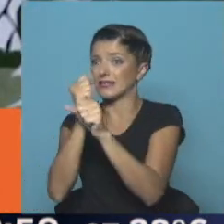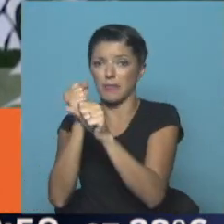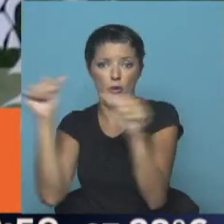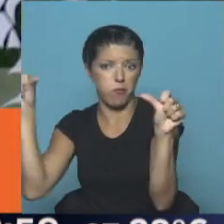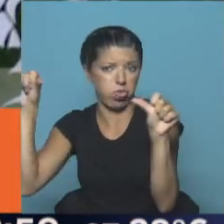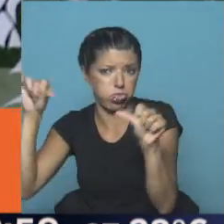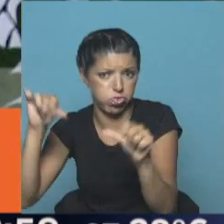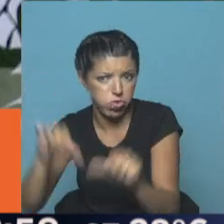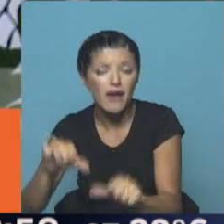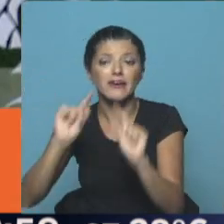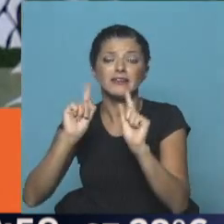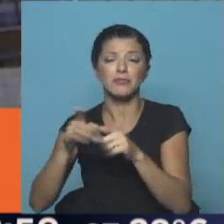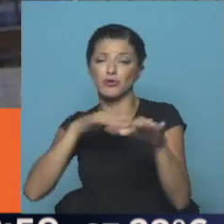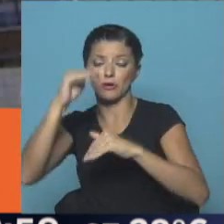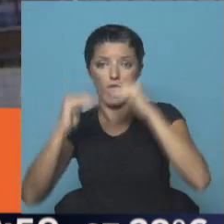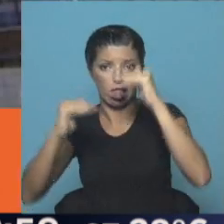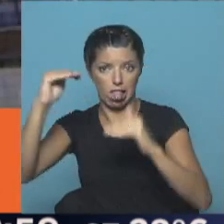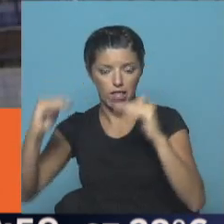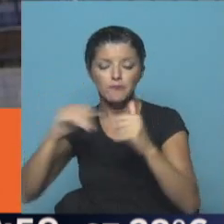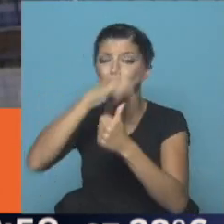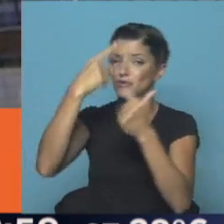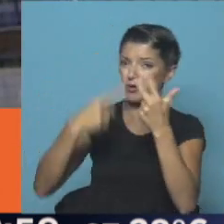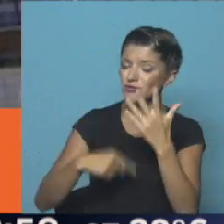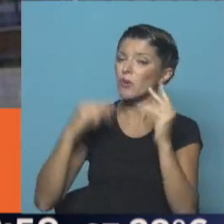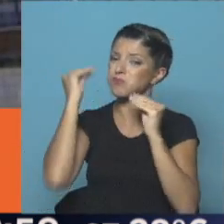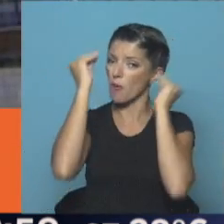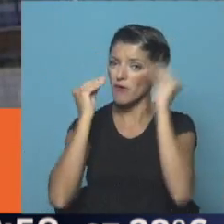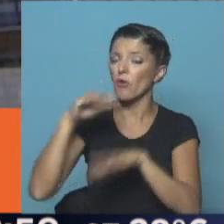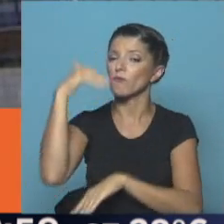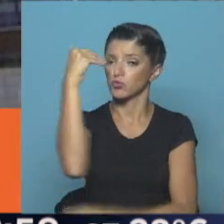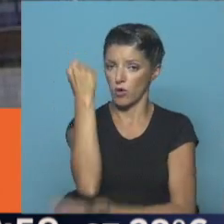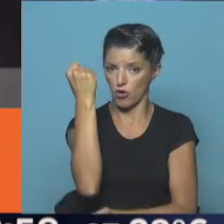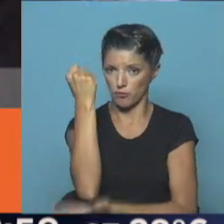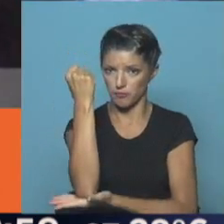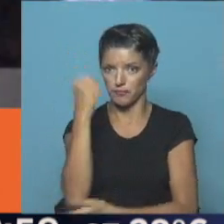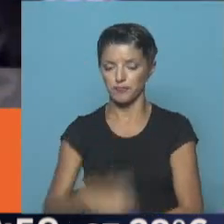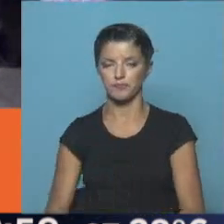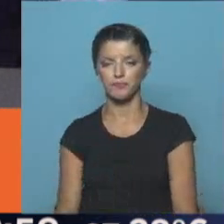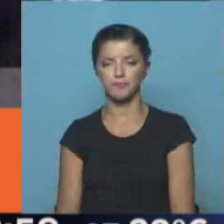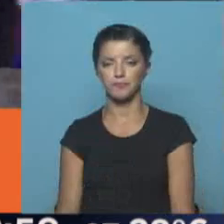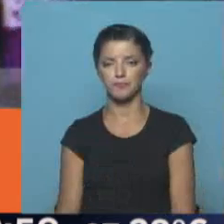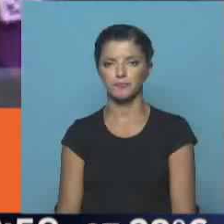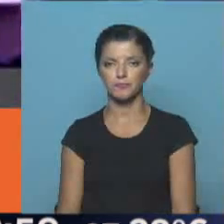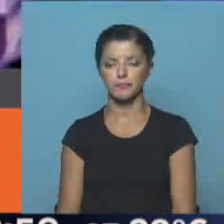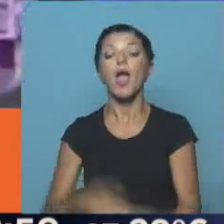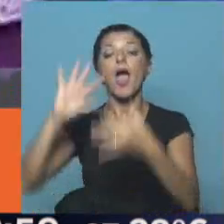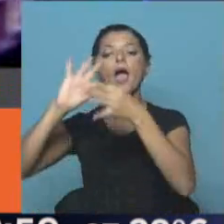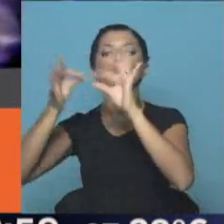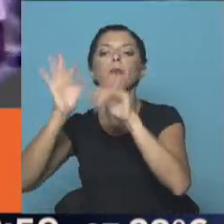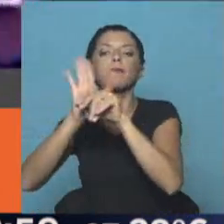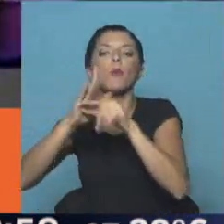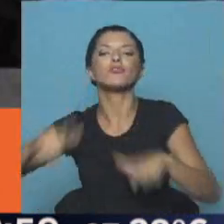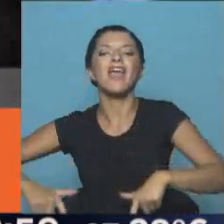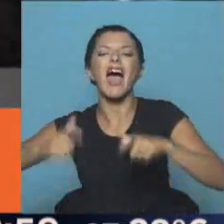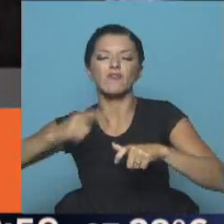la exclusión social también complican el futuro de la economía del bloque. Europa es como un árbol,